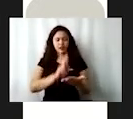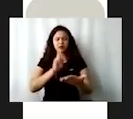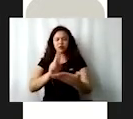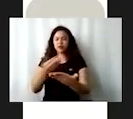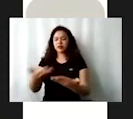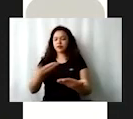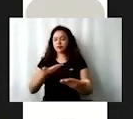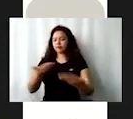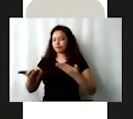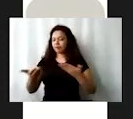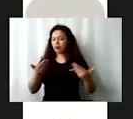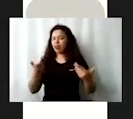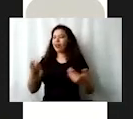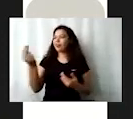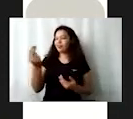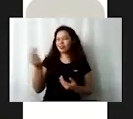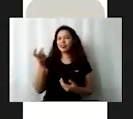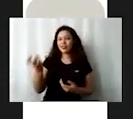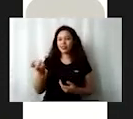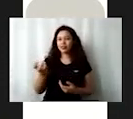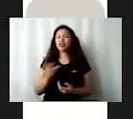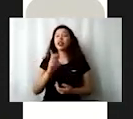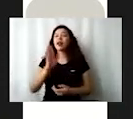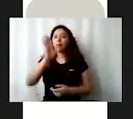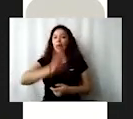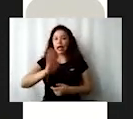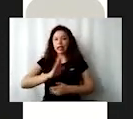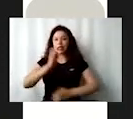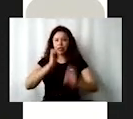¿no? Luego, similar a la entrevista,